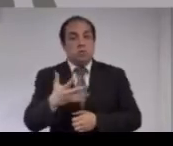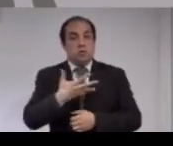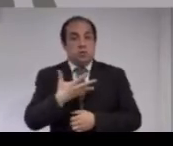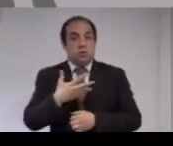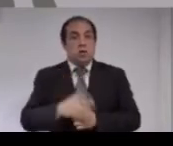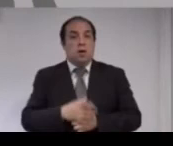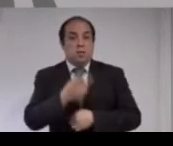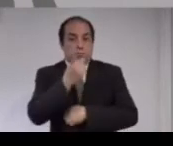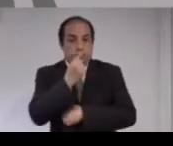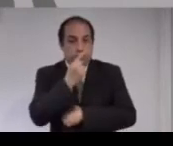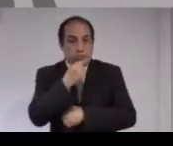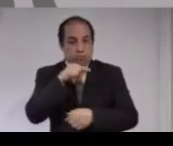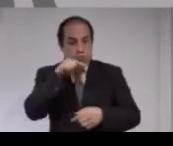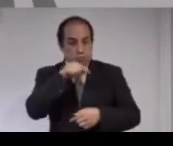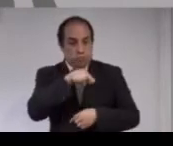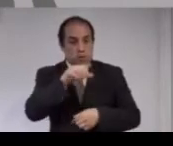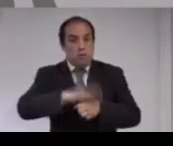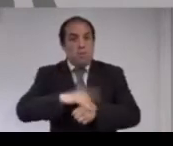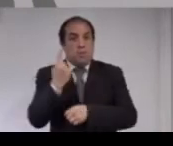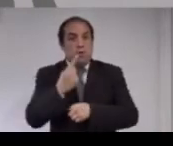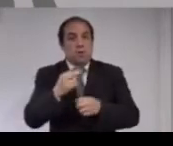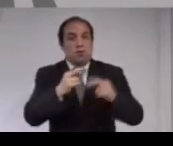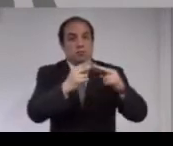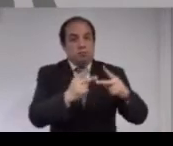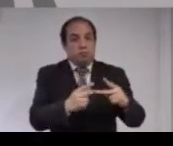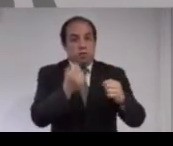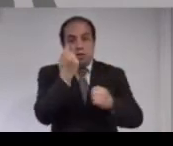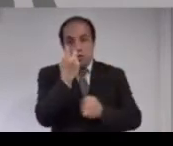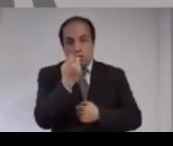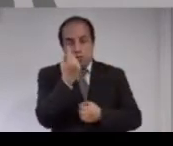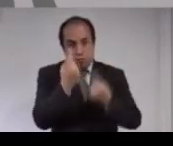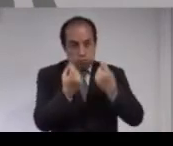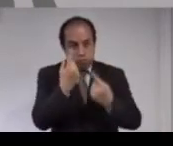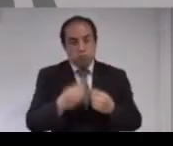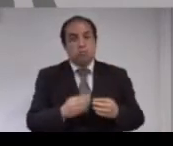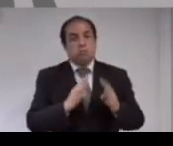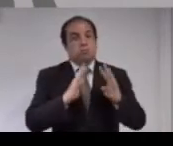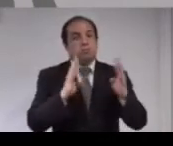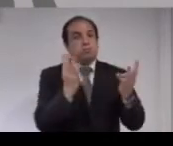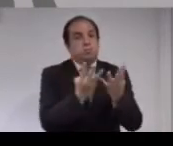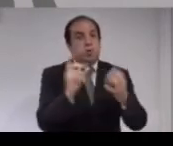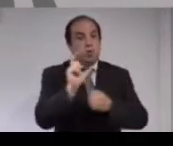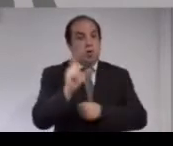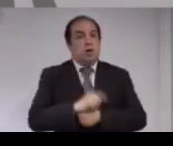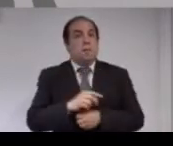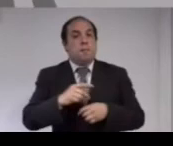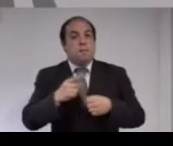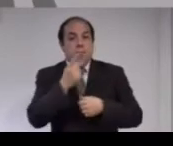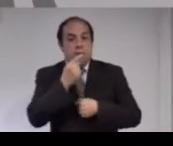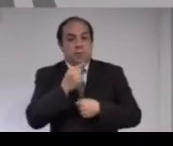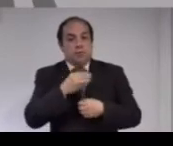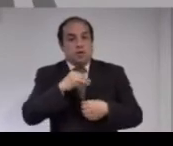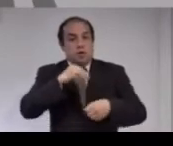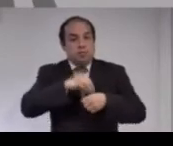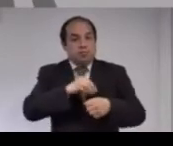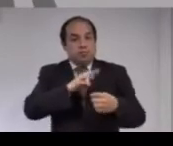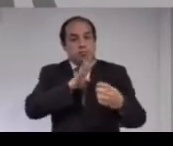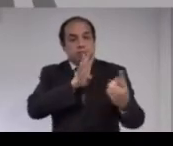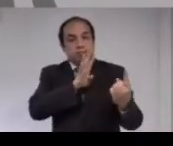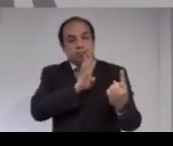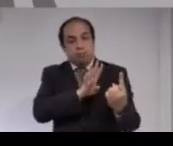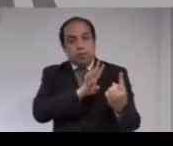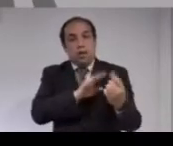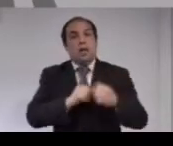la policía ahí era porque se derribaron algunas de estas vallas. En el momento en que la policía se pone es porque las